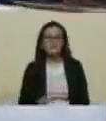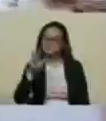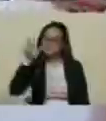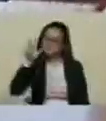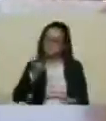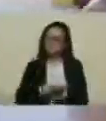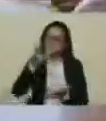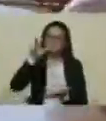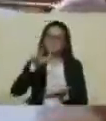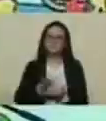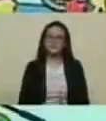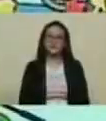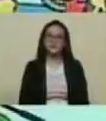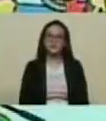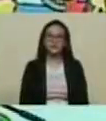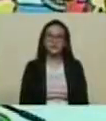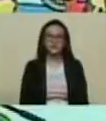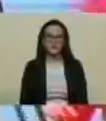Aprobado.